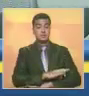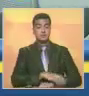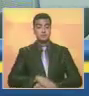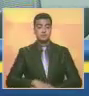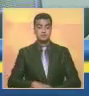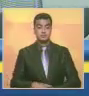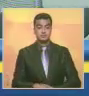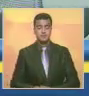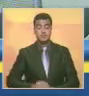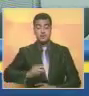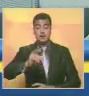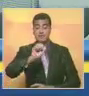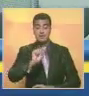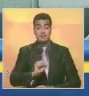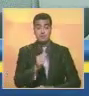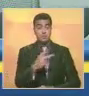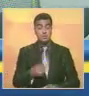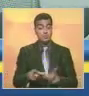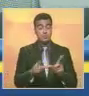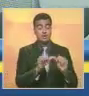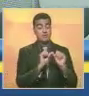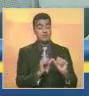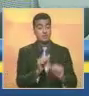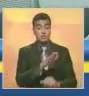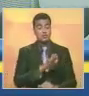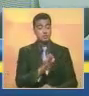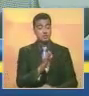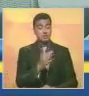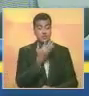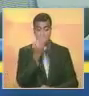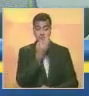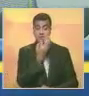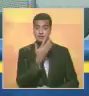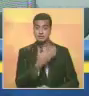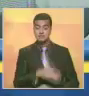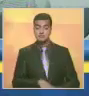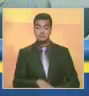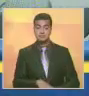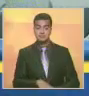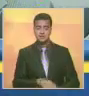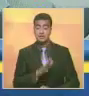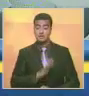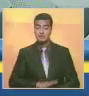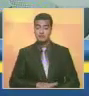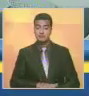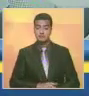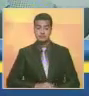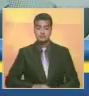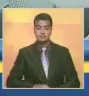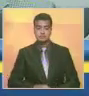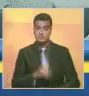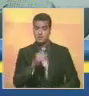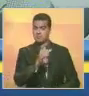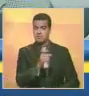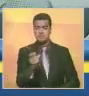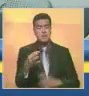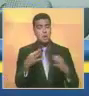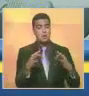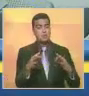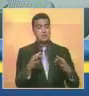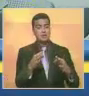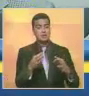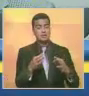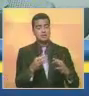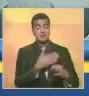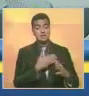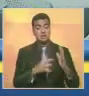hasta Barinas. No tenían un lugar fijo donde realmente ellos ubicarse. Esto es delincuencia común, ¿verdad? Estos son